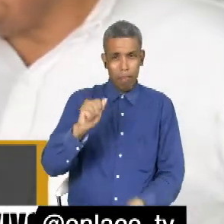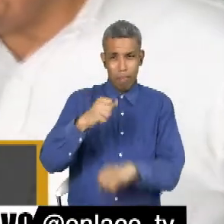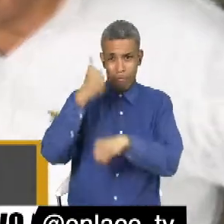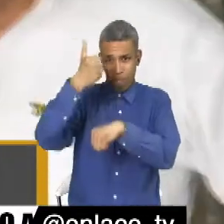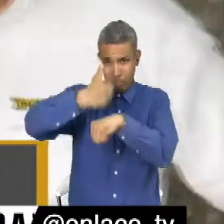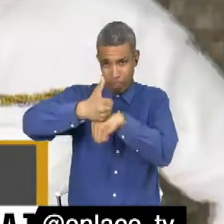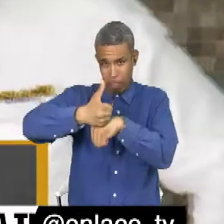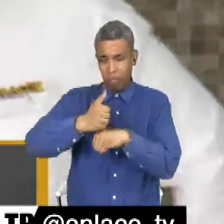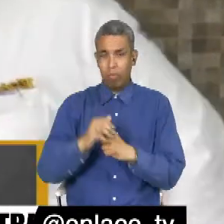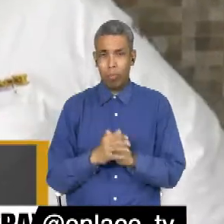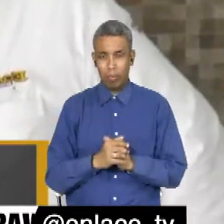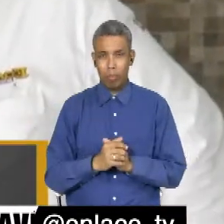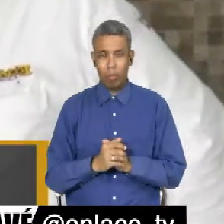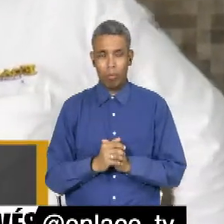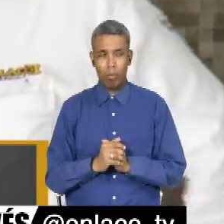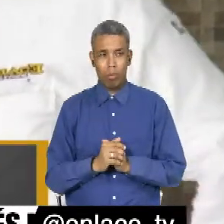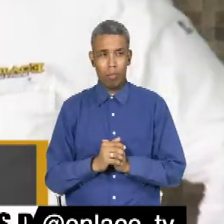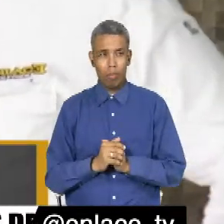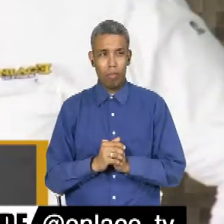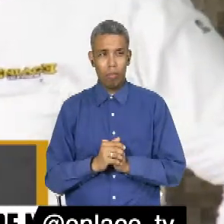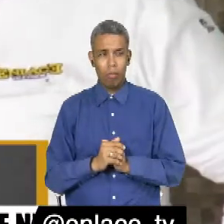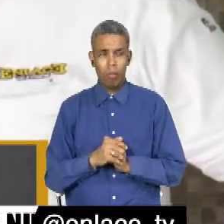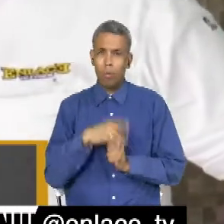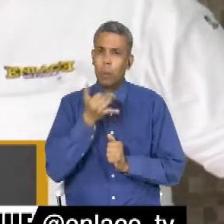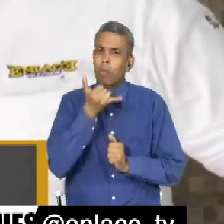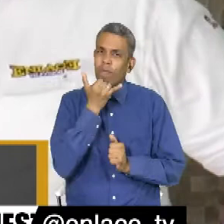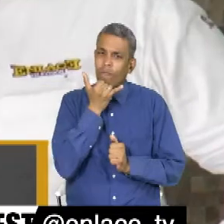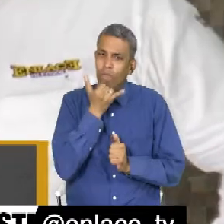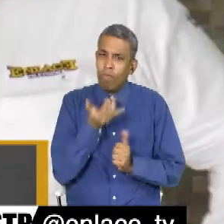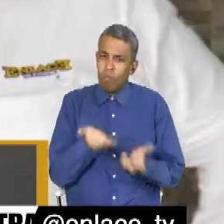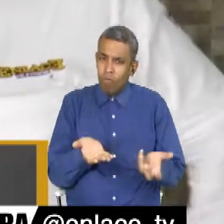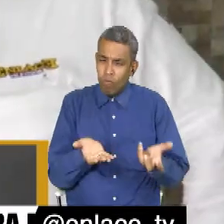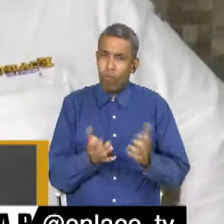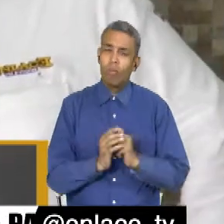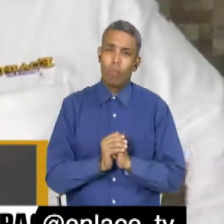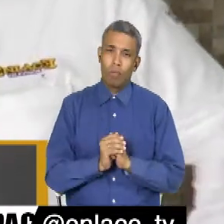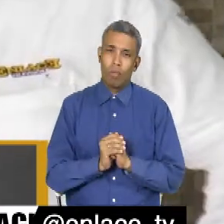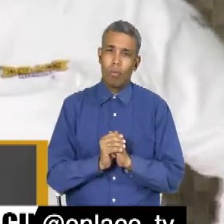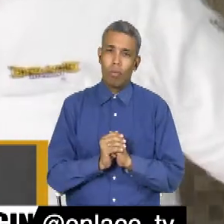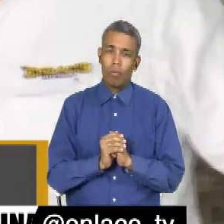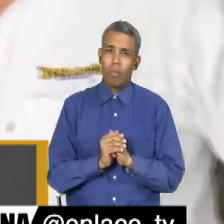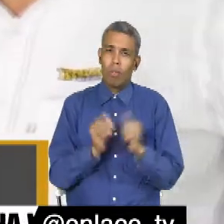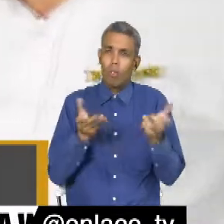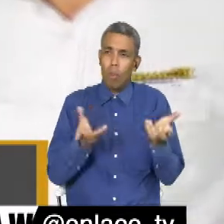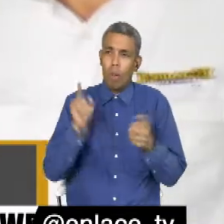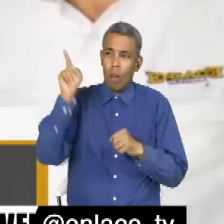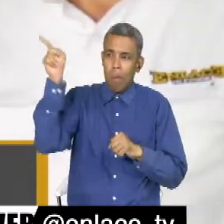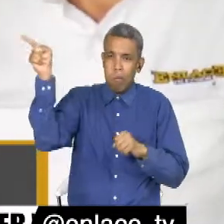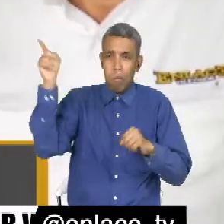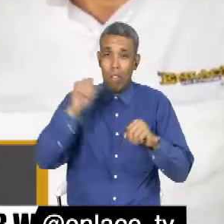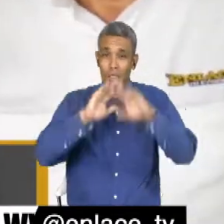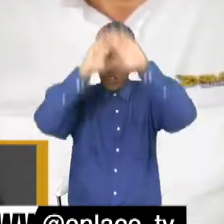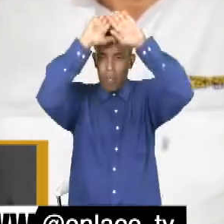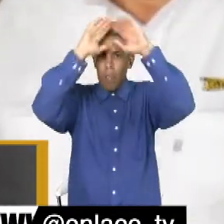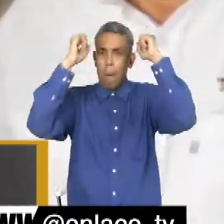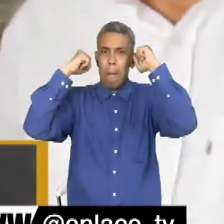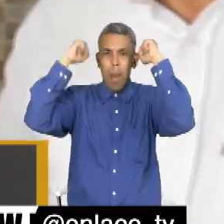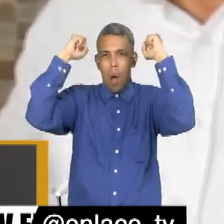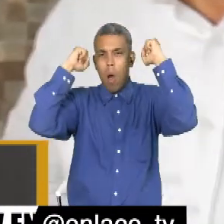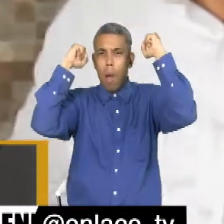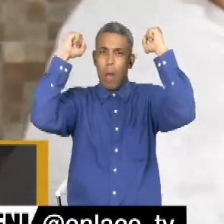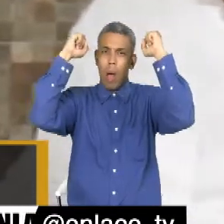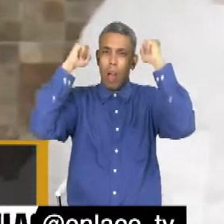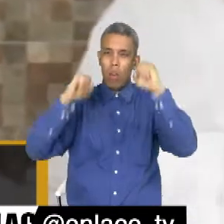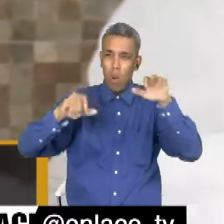Ecopetrol, señor gerente, cuál es la situación a esta hora y cómo afecta a Ecopetrol la parálisis en el centro. En este momento continúan